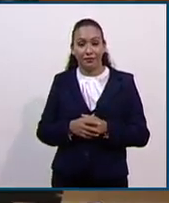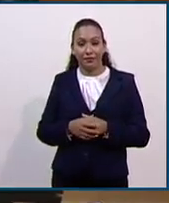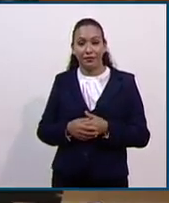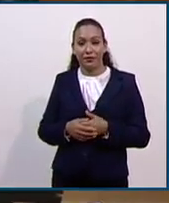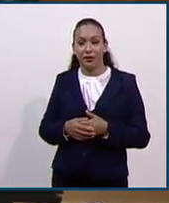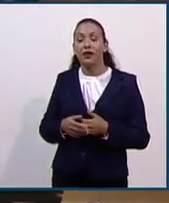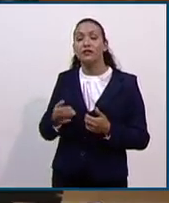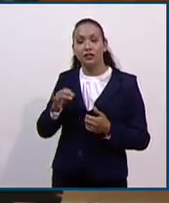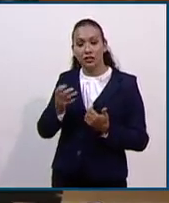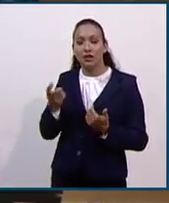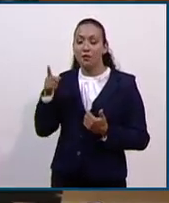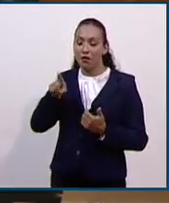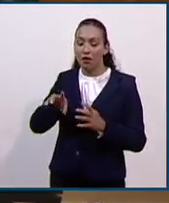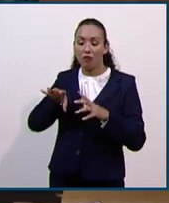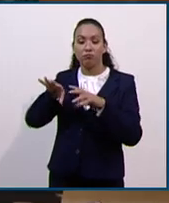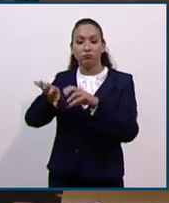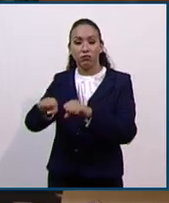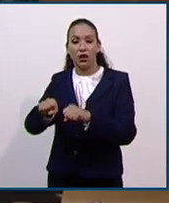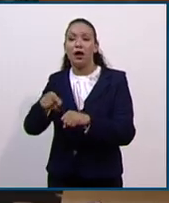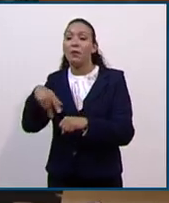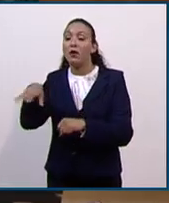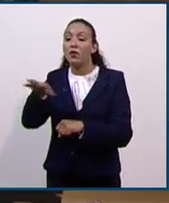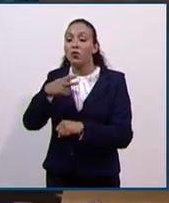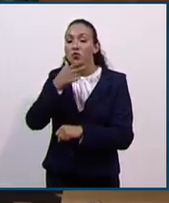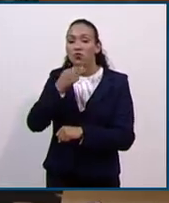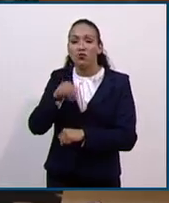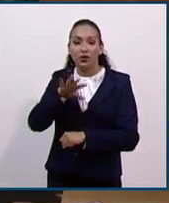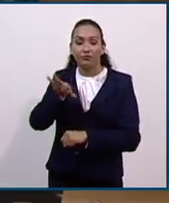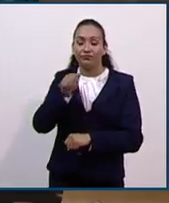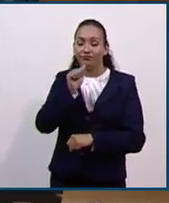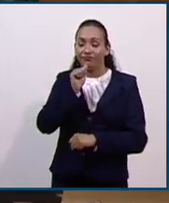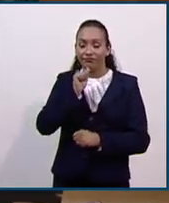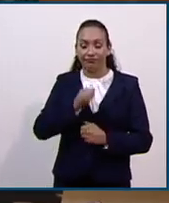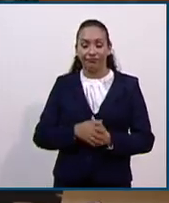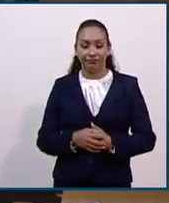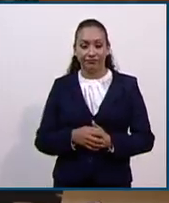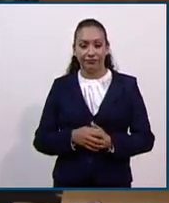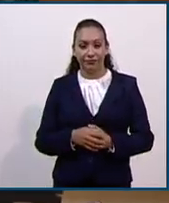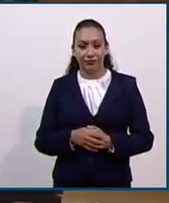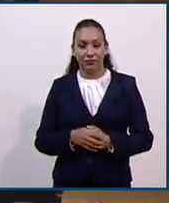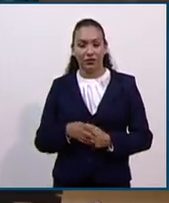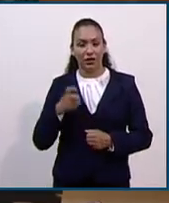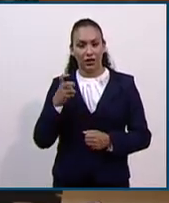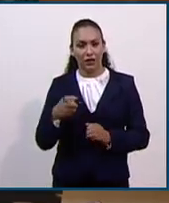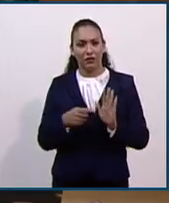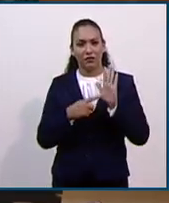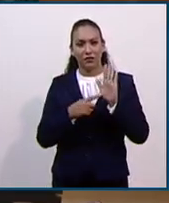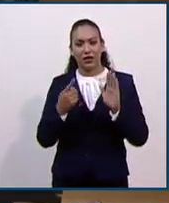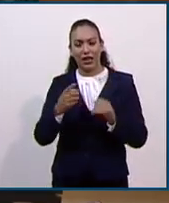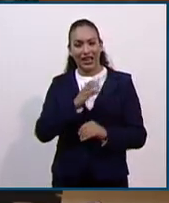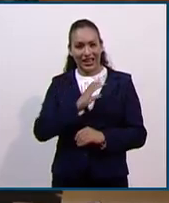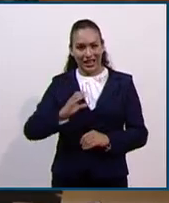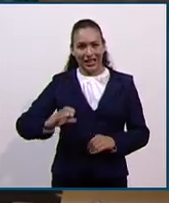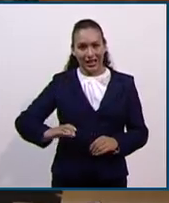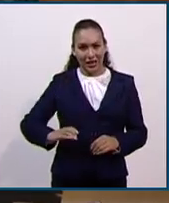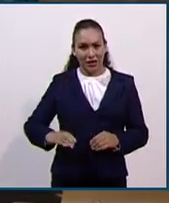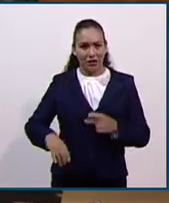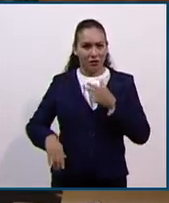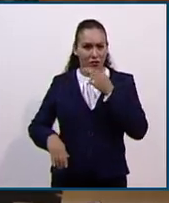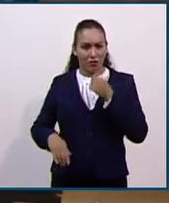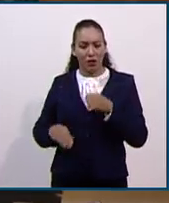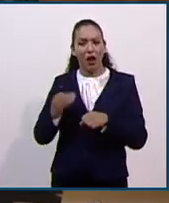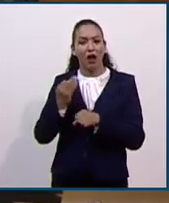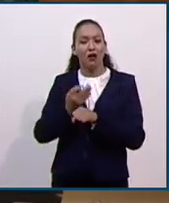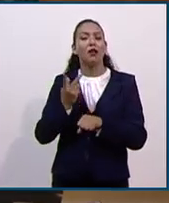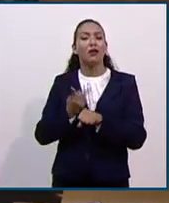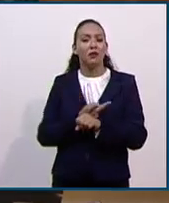de aprehensión sin éxito alguna. Cuestión que pone en evidencia que el candidato se ha